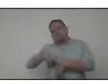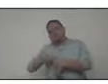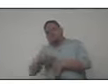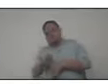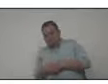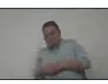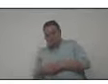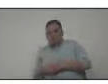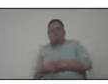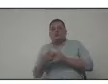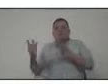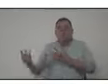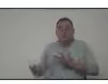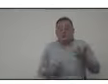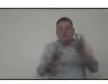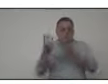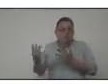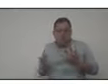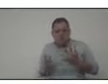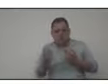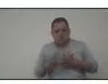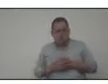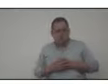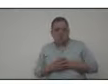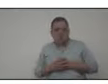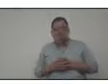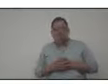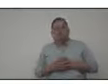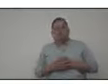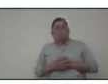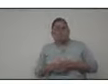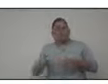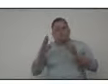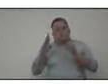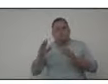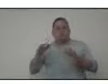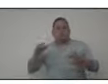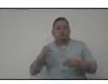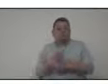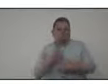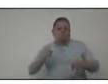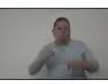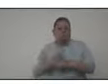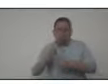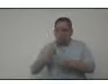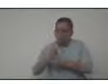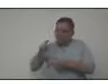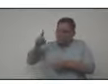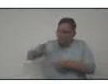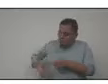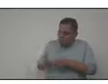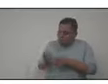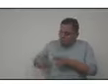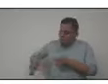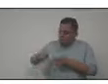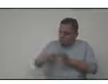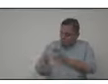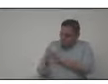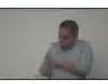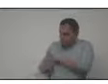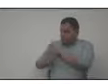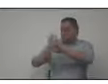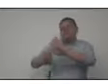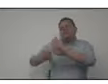algunos pacientes, 8 horas en algunos pacientes y es una de lo que podemos mostrar hoy y